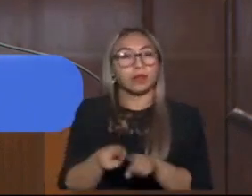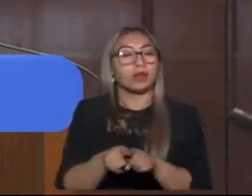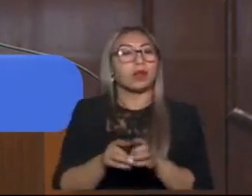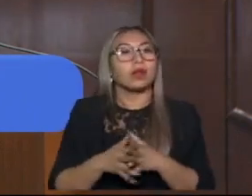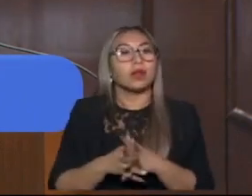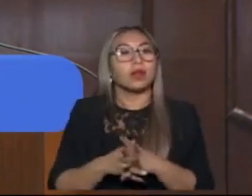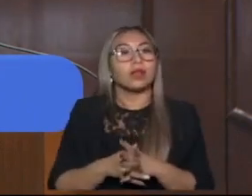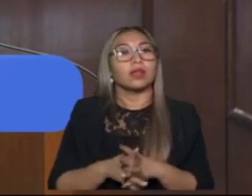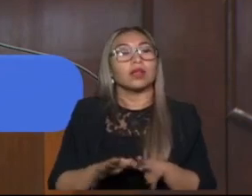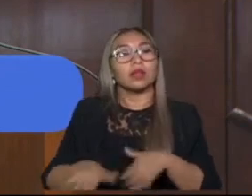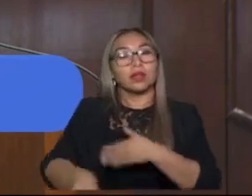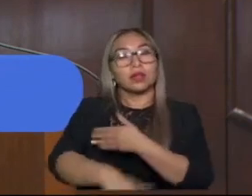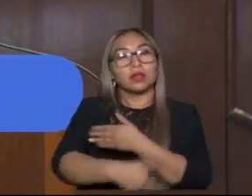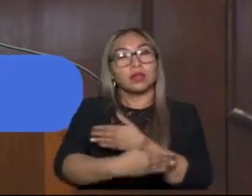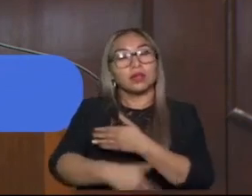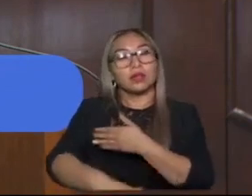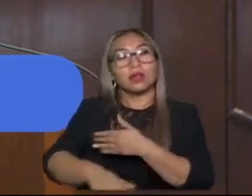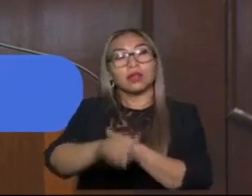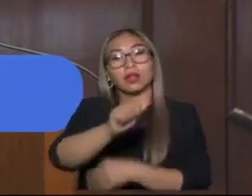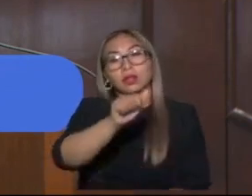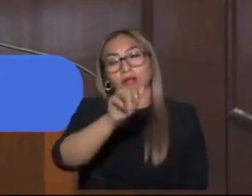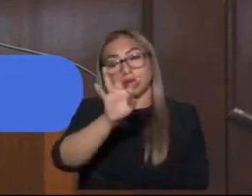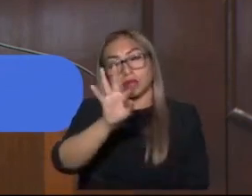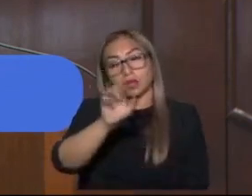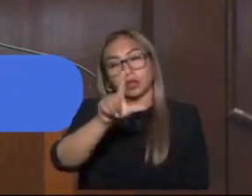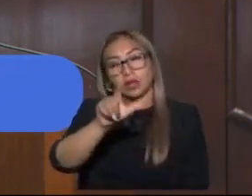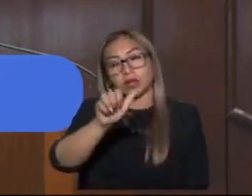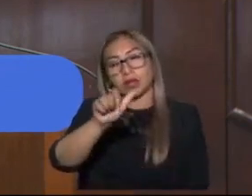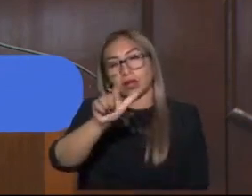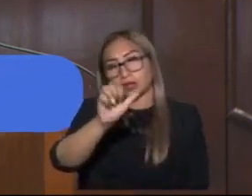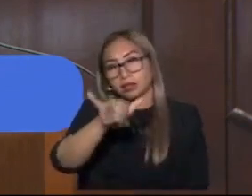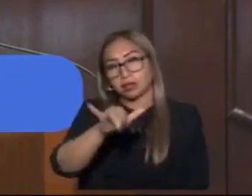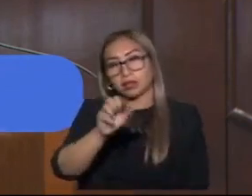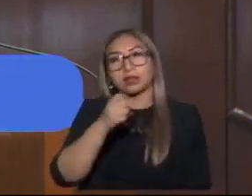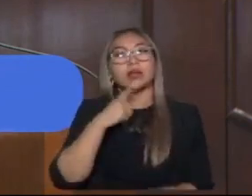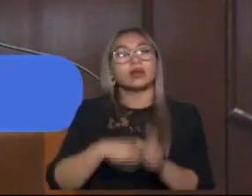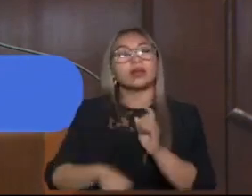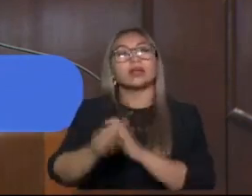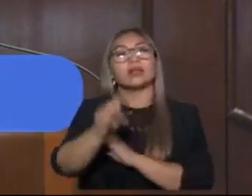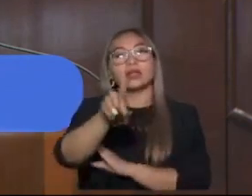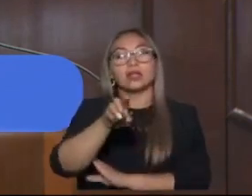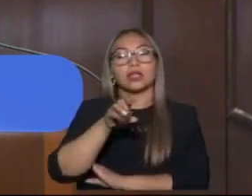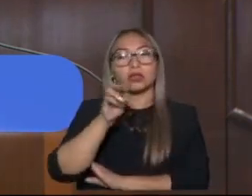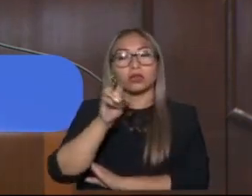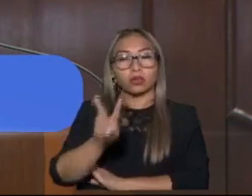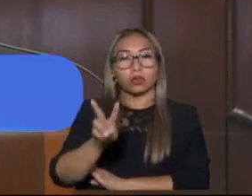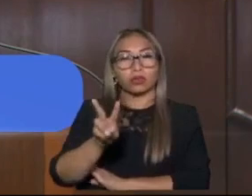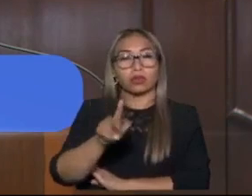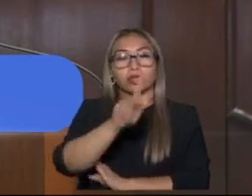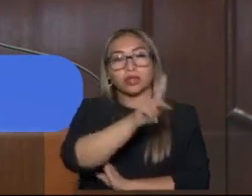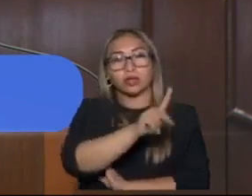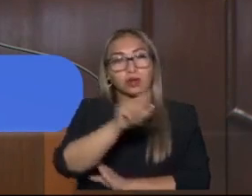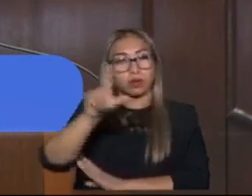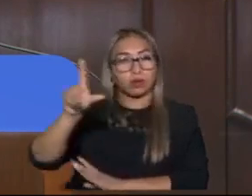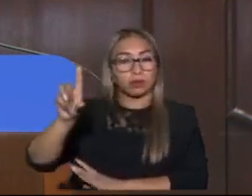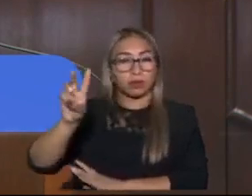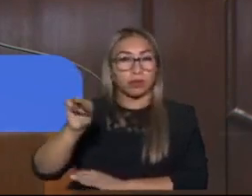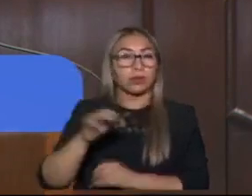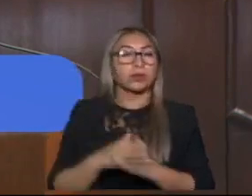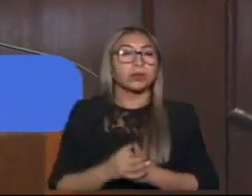Rehabilitación de la vía Atalaya María Toquebro con una longitud de 102 kilómetros.